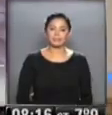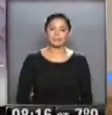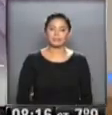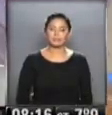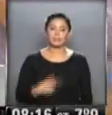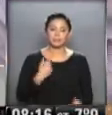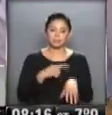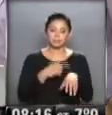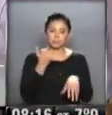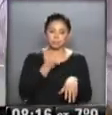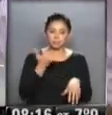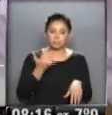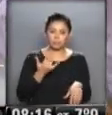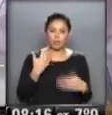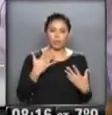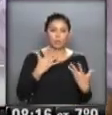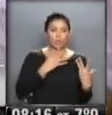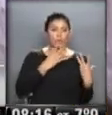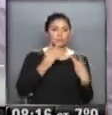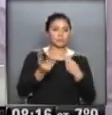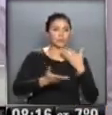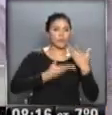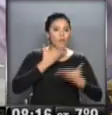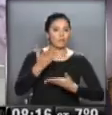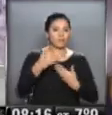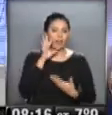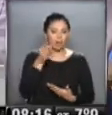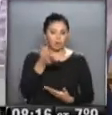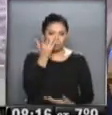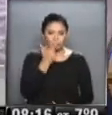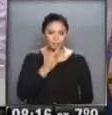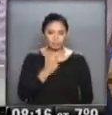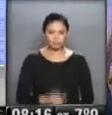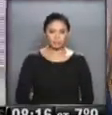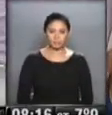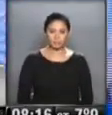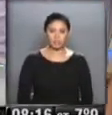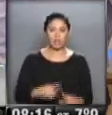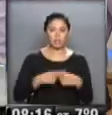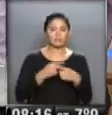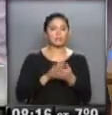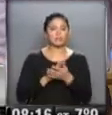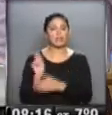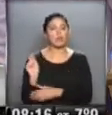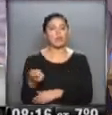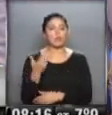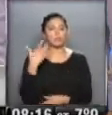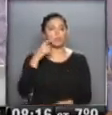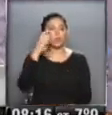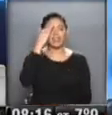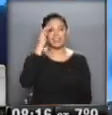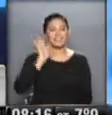Tengo mucho tiempo para poder aportar a algo que me gusta. Participo de la política del hockey hace, qué sé yo, 15, 20